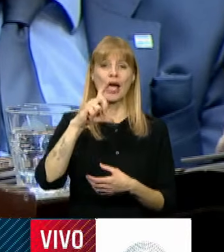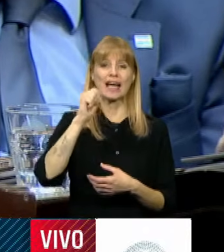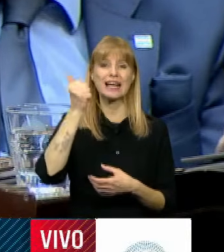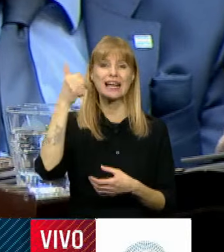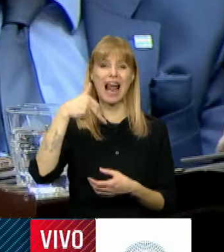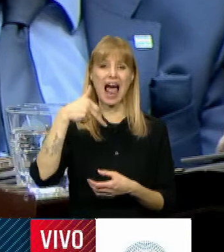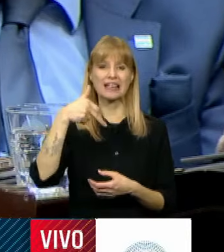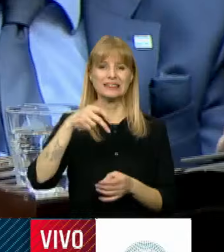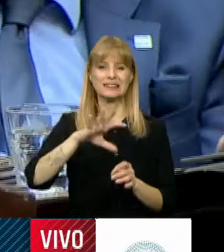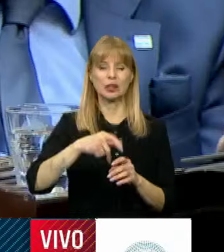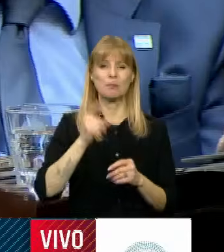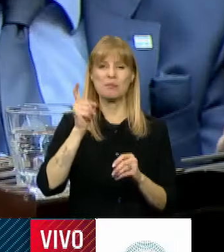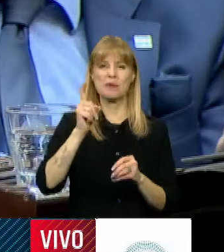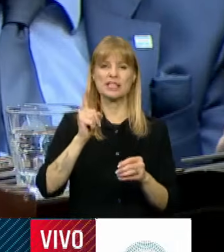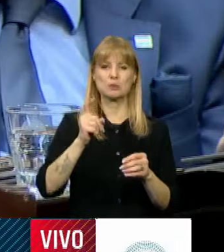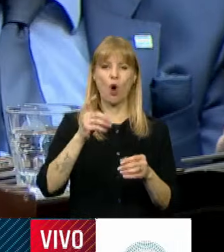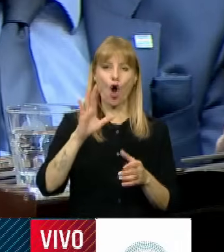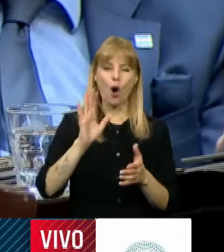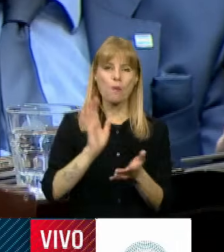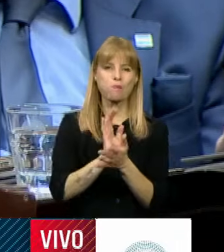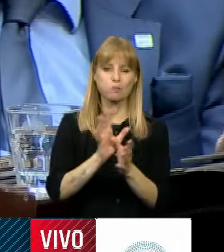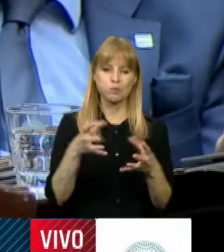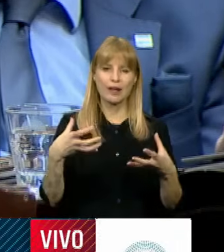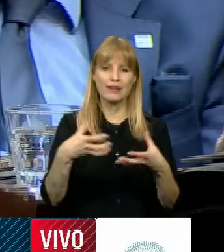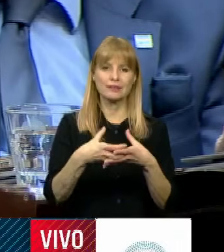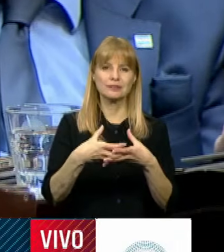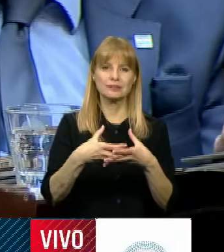seno de este gobierno y de esta Cámara.